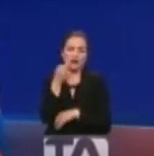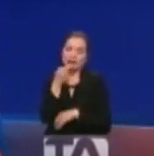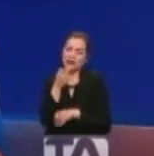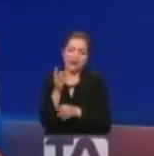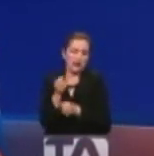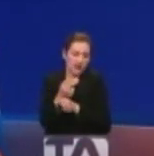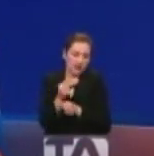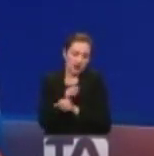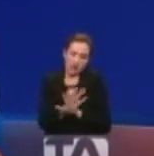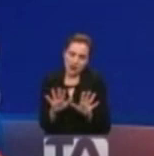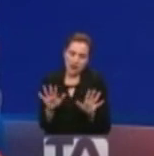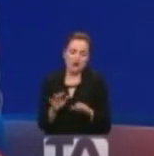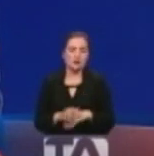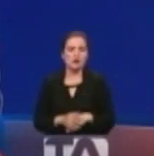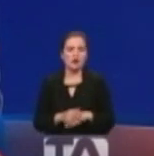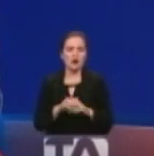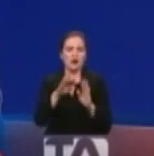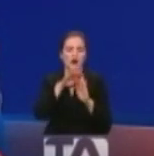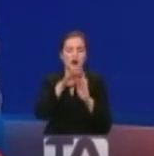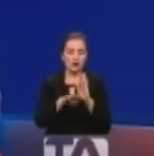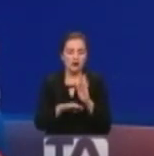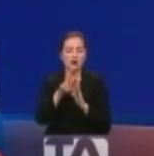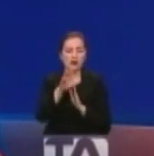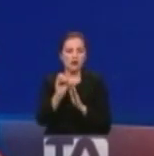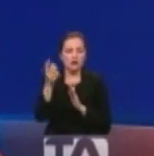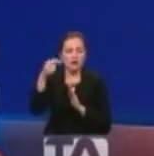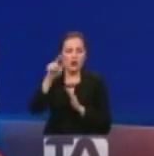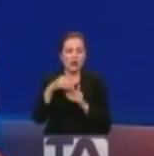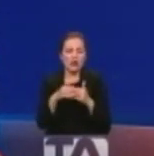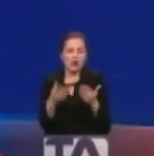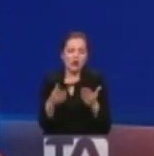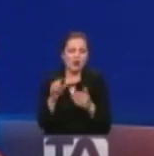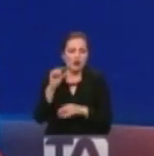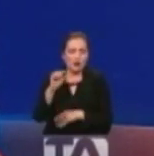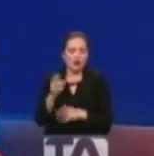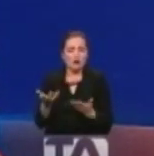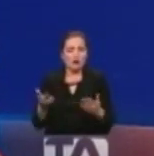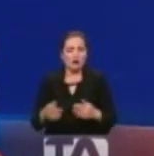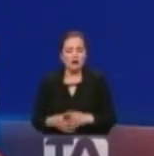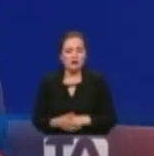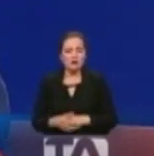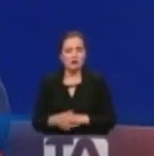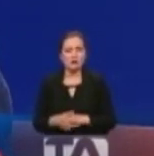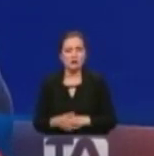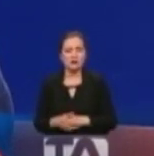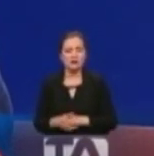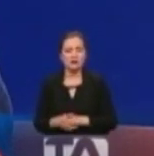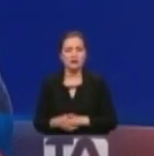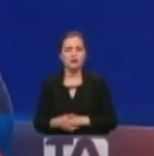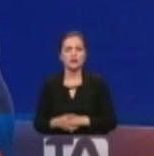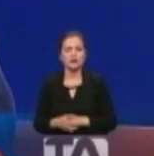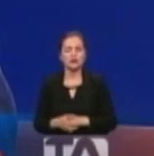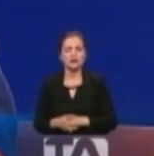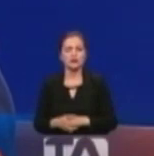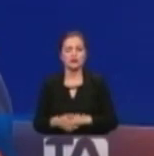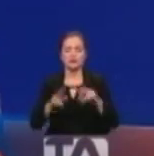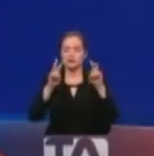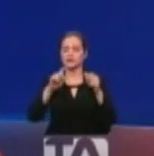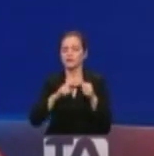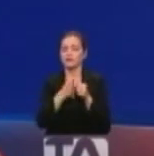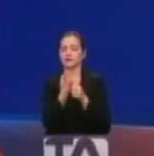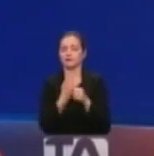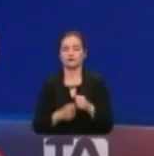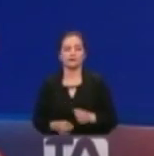hizo y baja 20 millones de dólares, que no es una cantidad tan, tan significativa. Y creo yo que ese va a ser el tema principal.